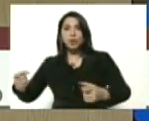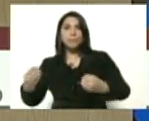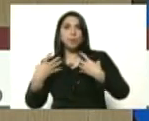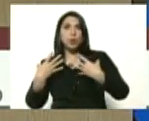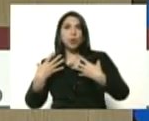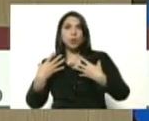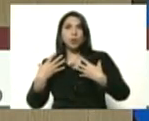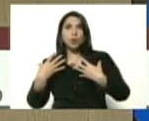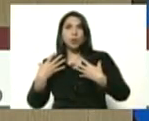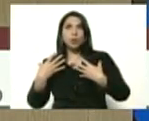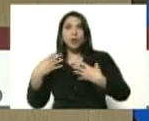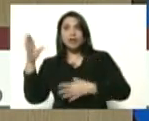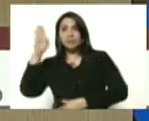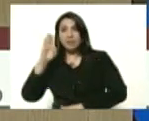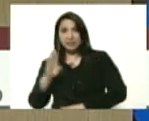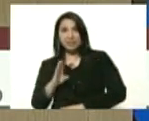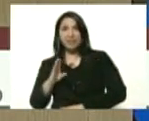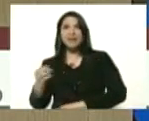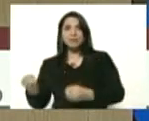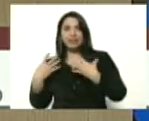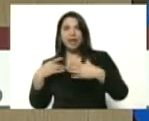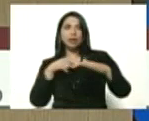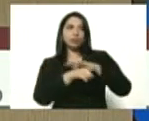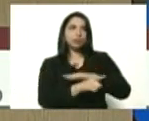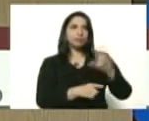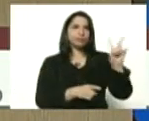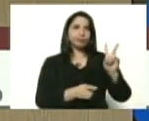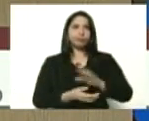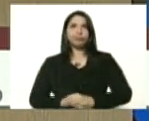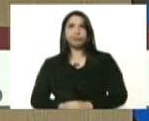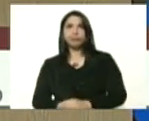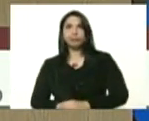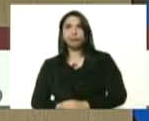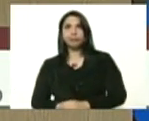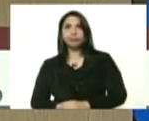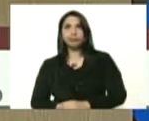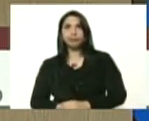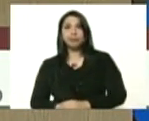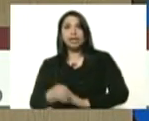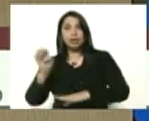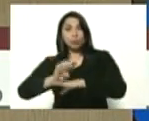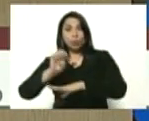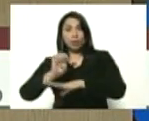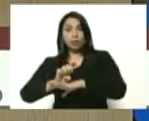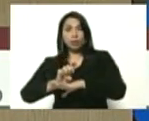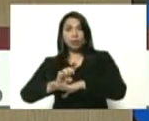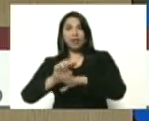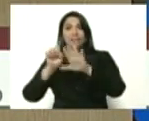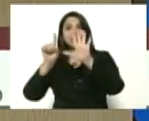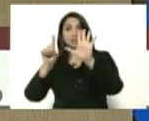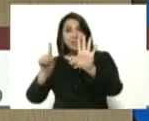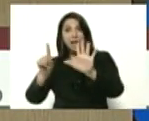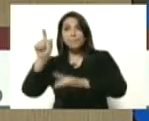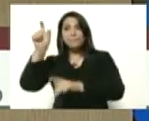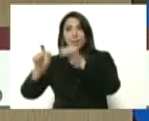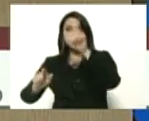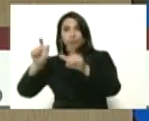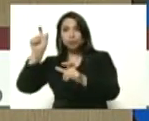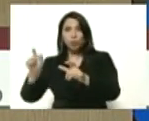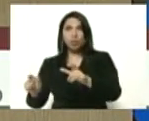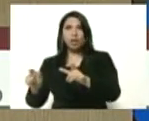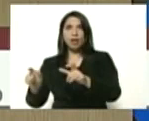fueron infectados en Brasil y que ingresaron a Venezuela. Y en el caso de Ecuador, 6 casos